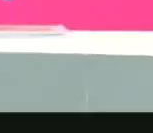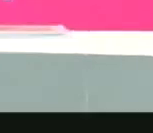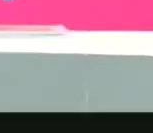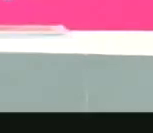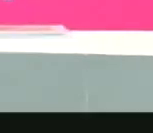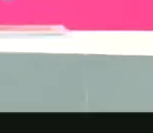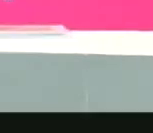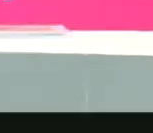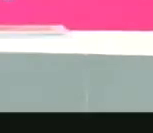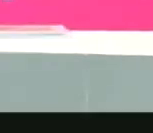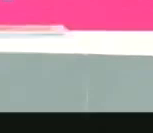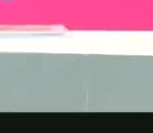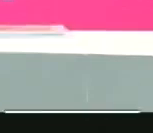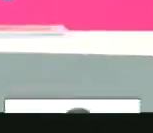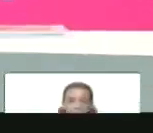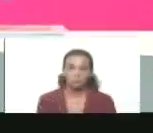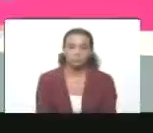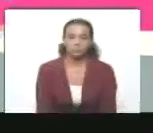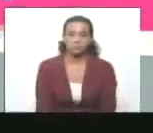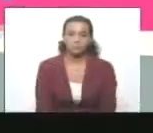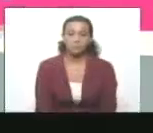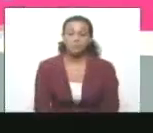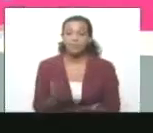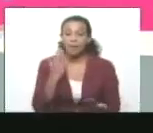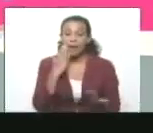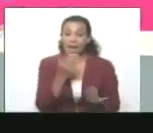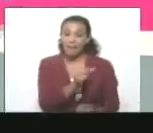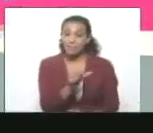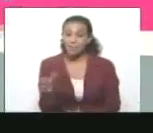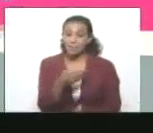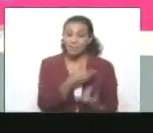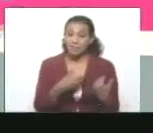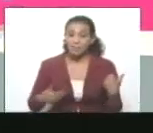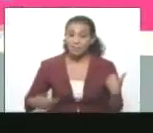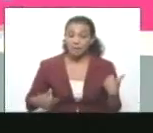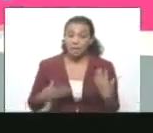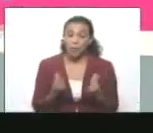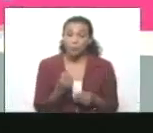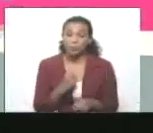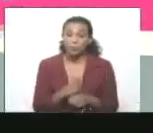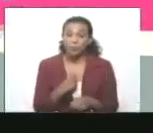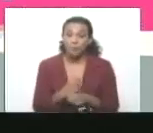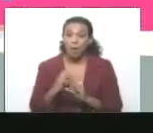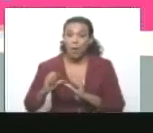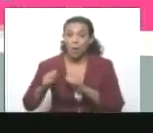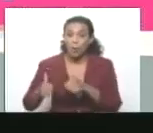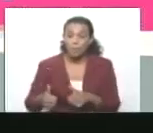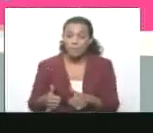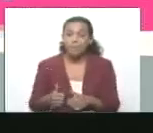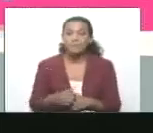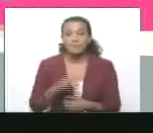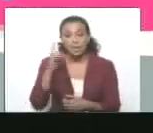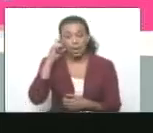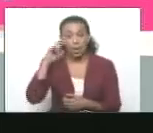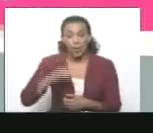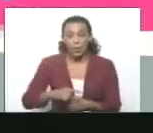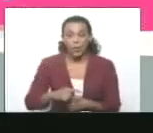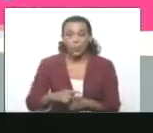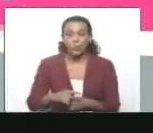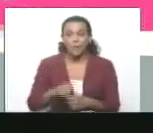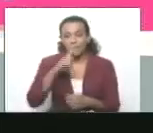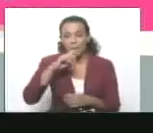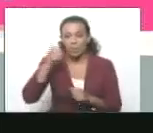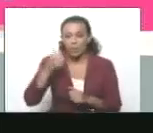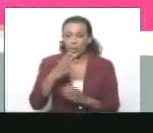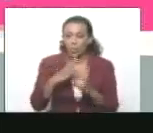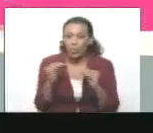La semana presidencial es una semana intensa que siempre empieza con Maduro Más y toda la